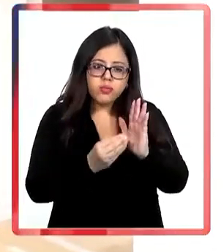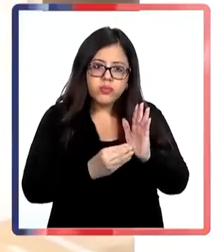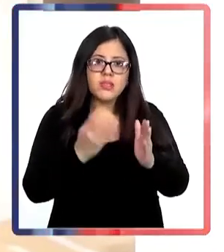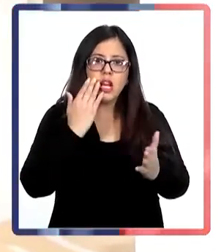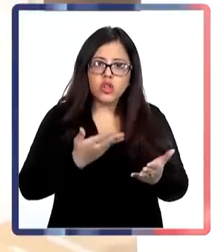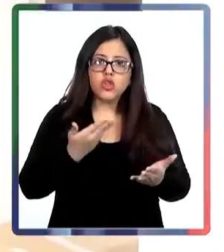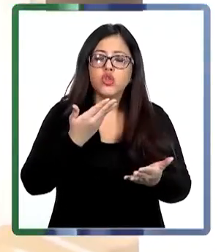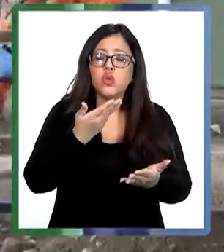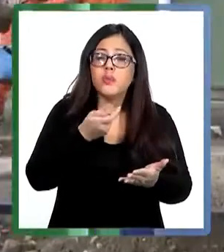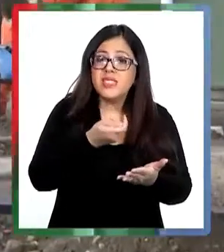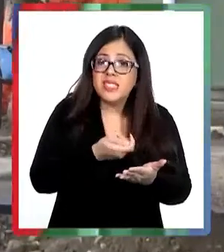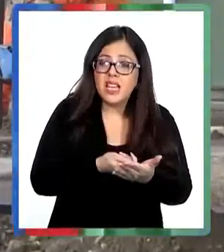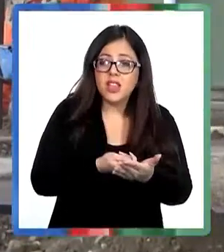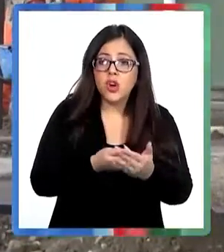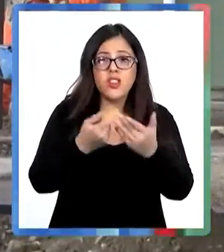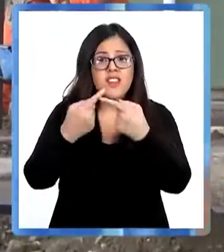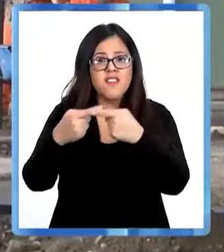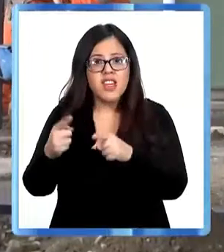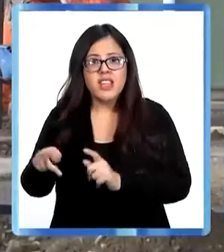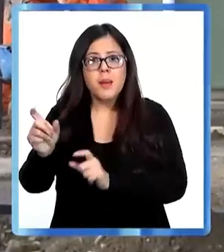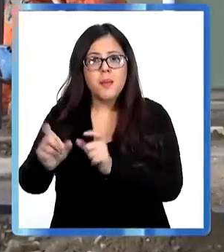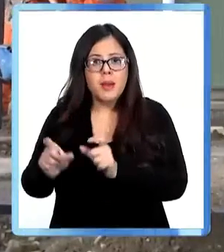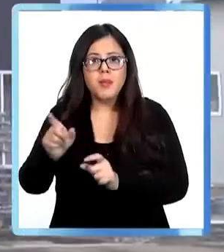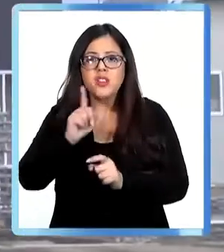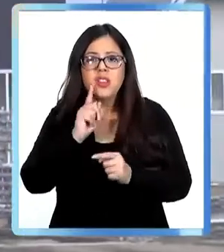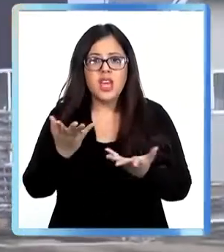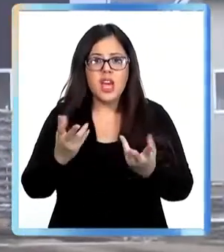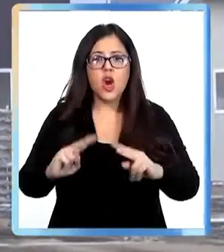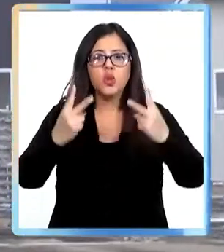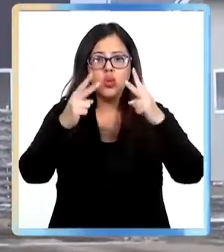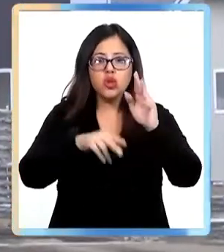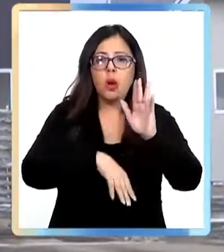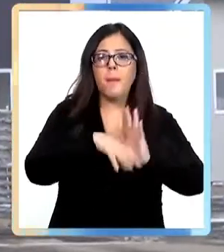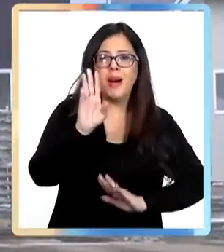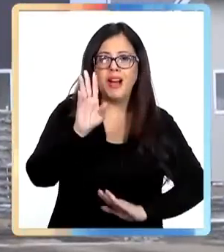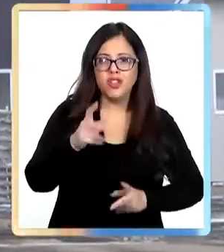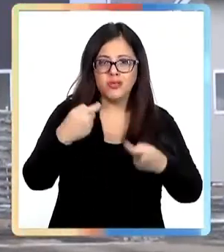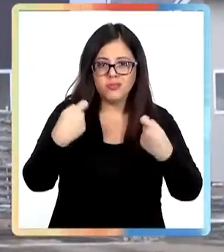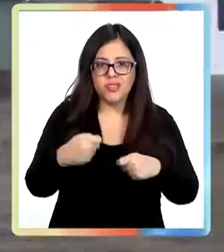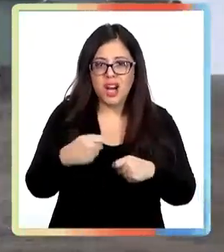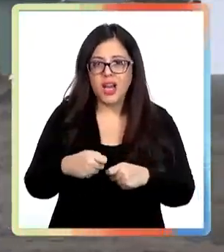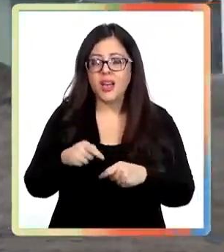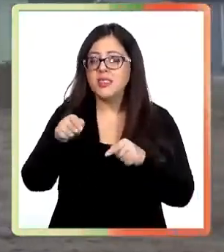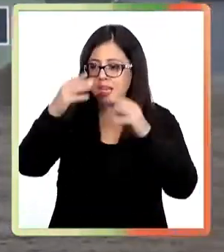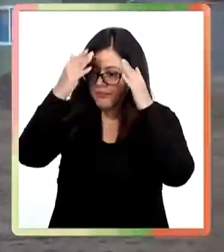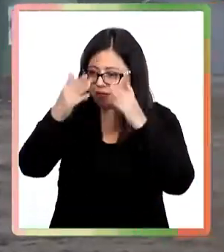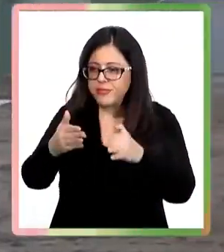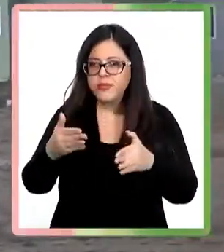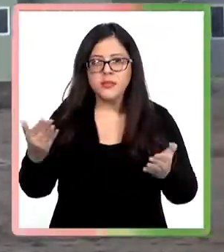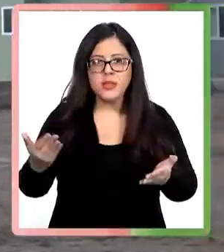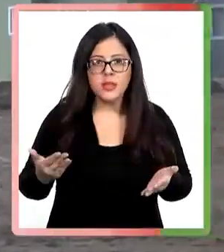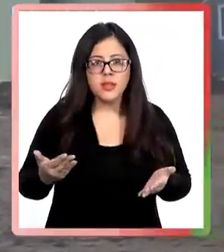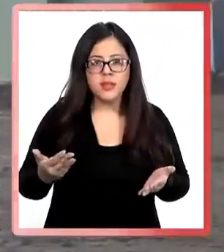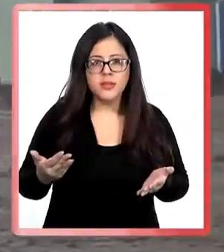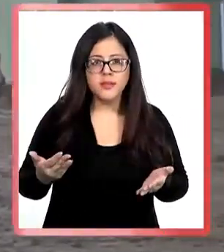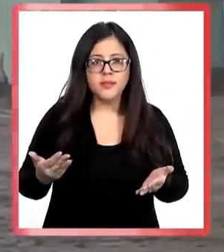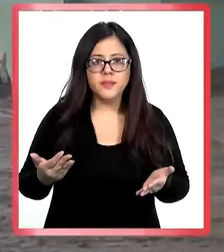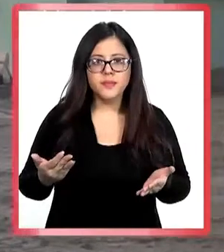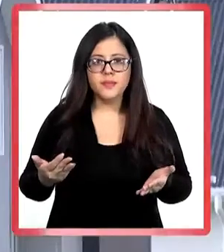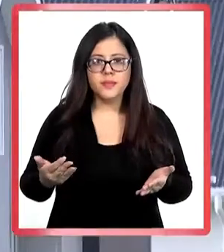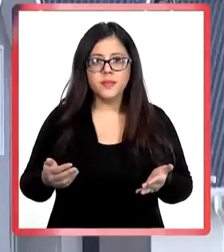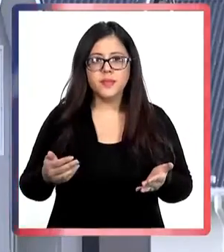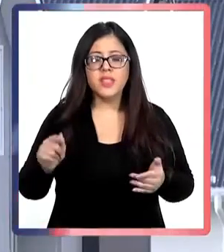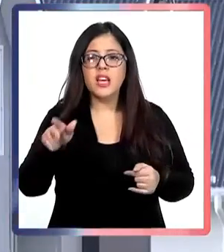subsidios diferenciados para las regiones que tienen costos de construcción más altos, preocupándonos también de que